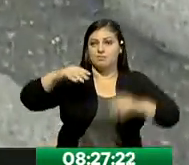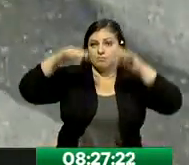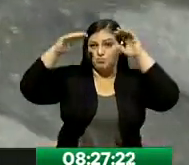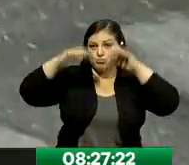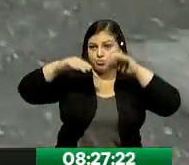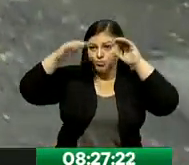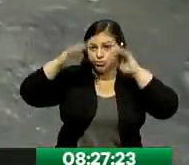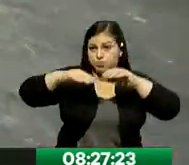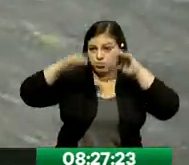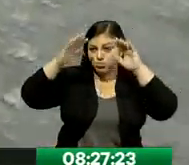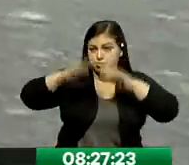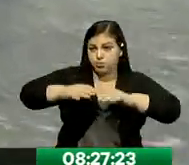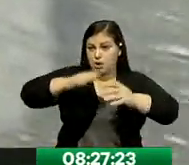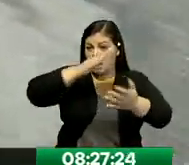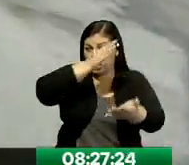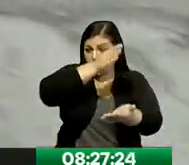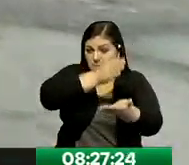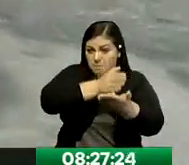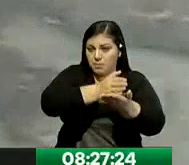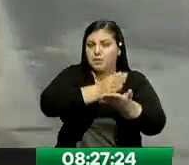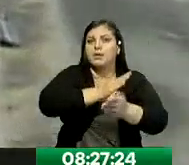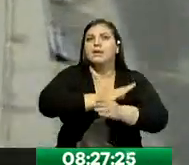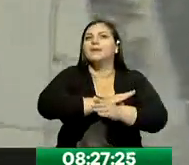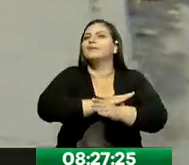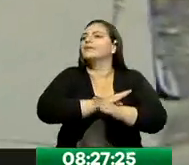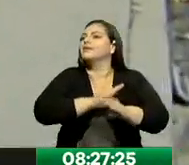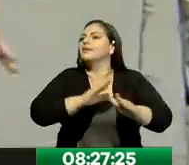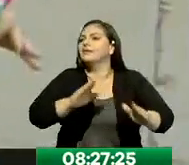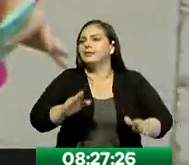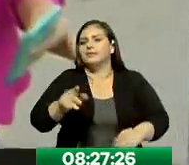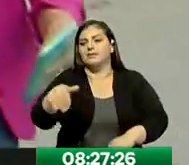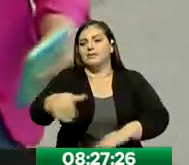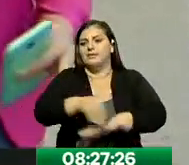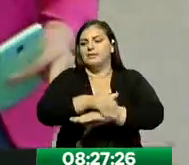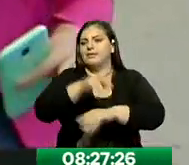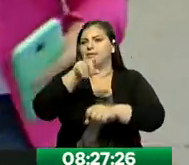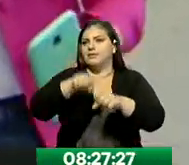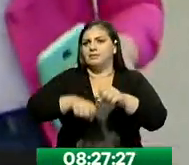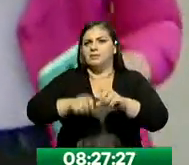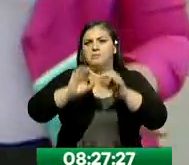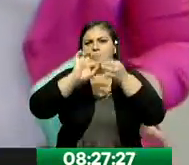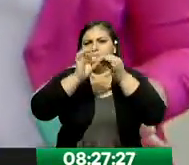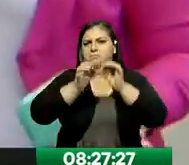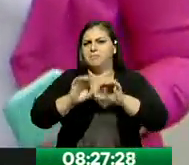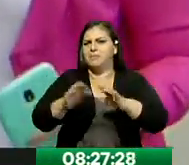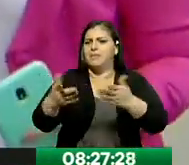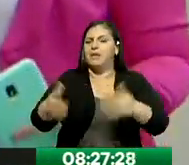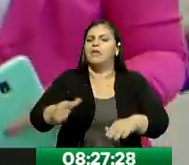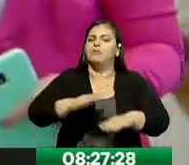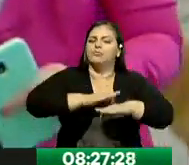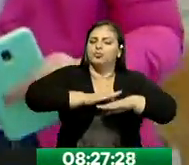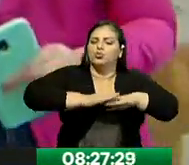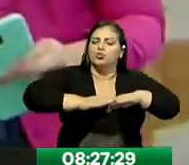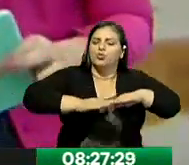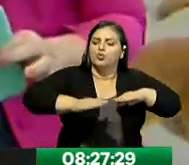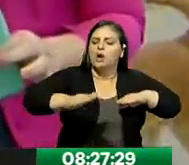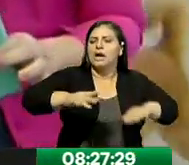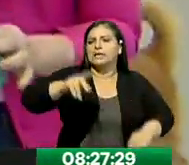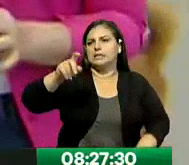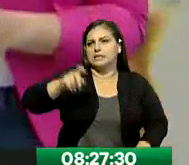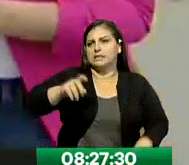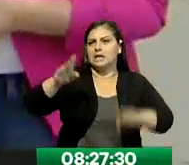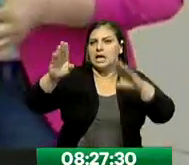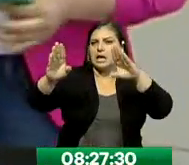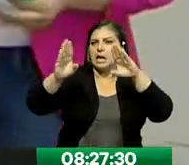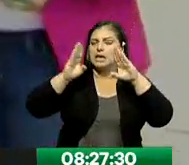a arreglar y la verdad siempre tiran un poquito de asfalto. Lo que necesitamos es una obra que el señor alcalde tome en cuenta aquí a la comunidad, que